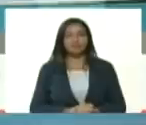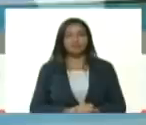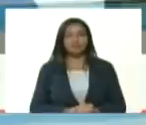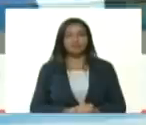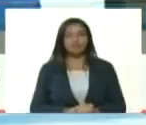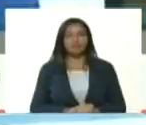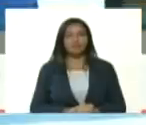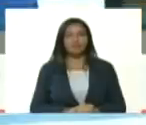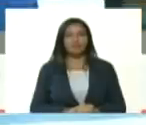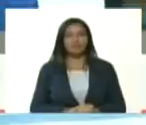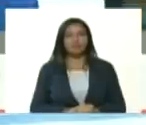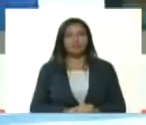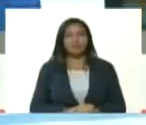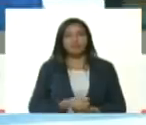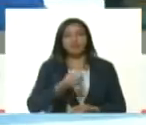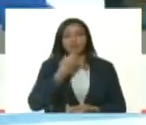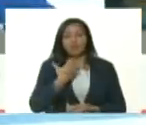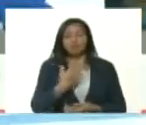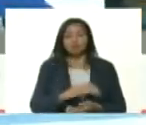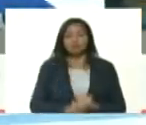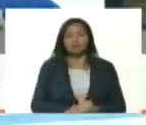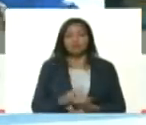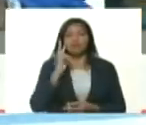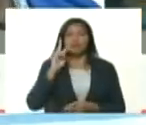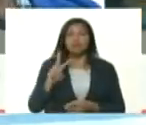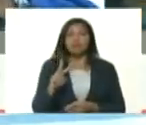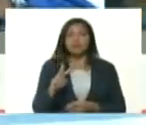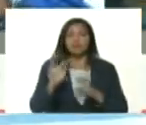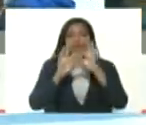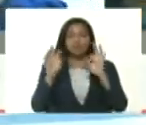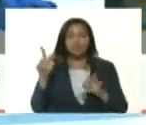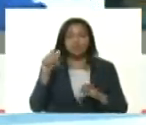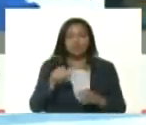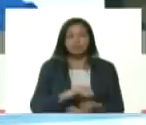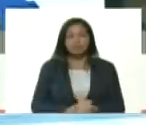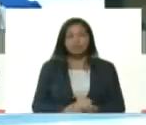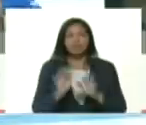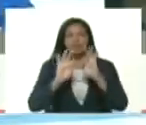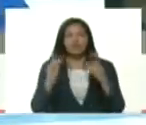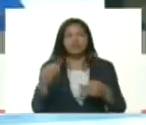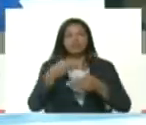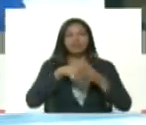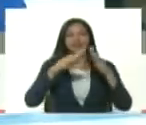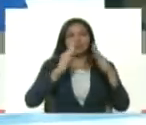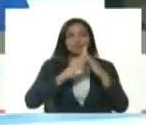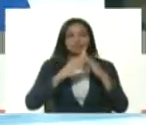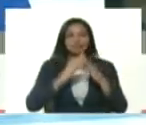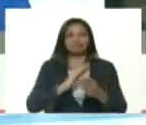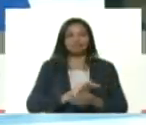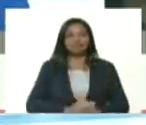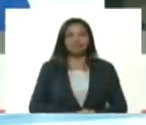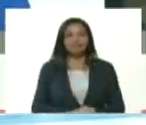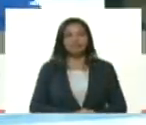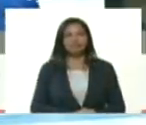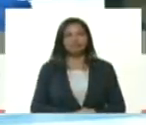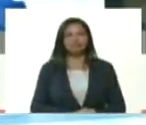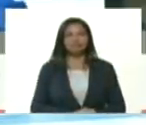¿Ah? Bueno, esos son estragos de la cuarentena.